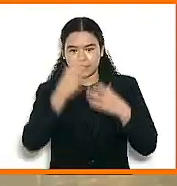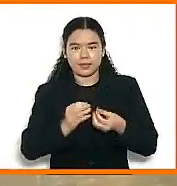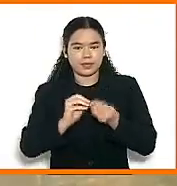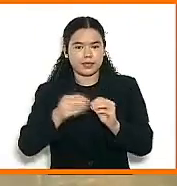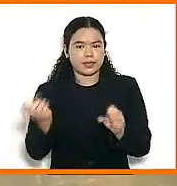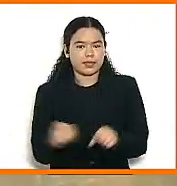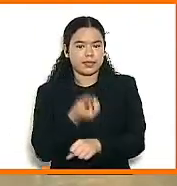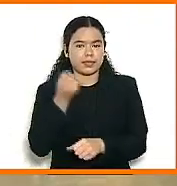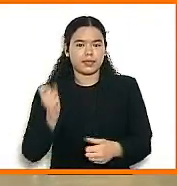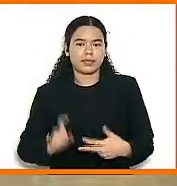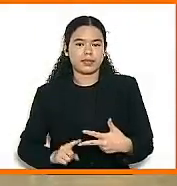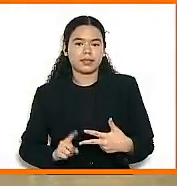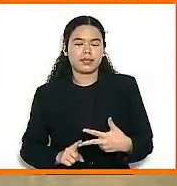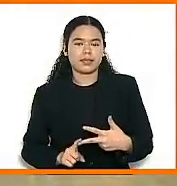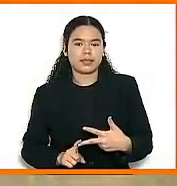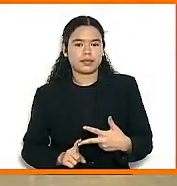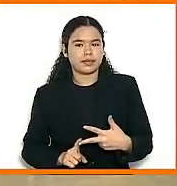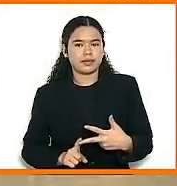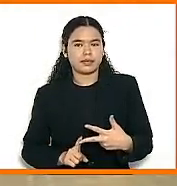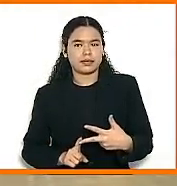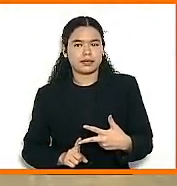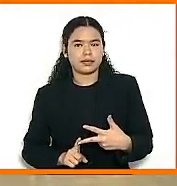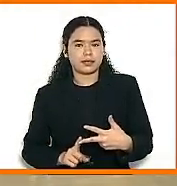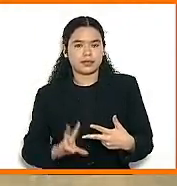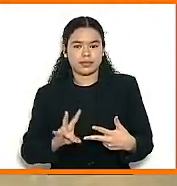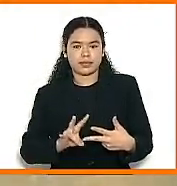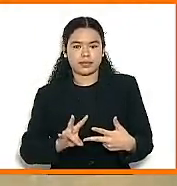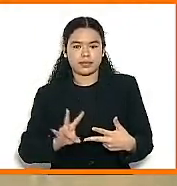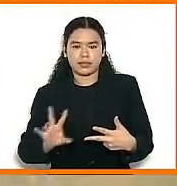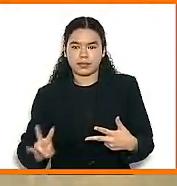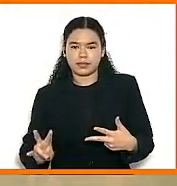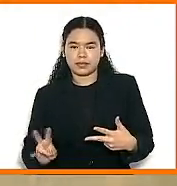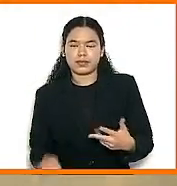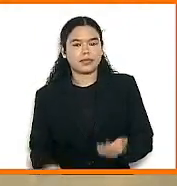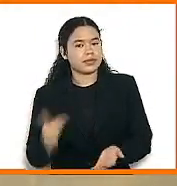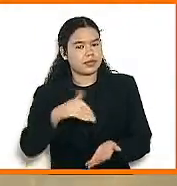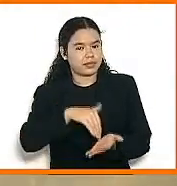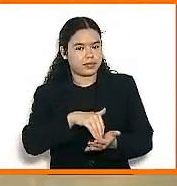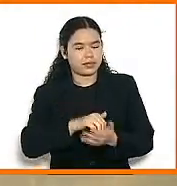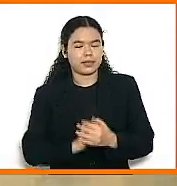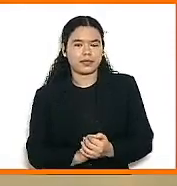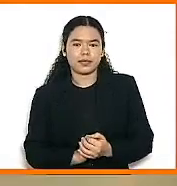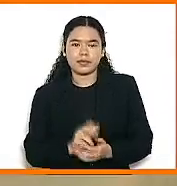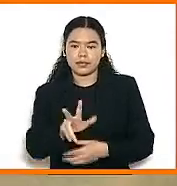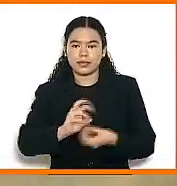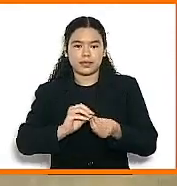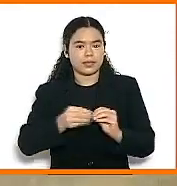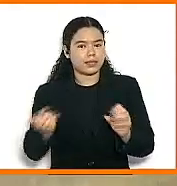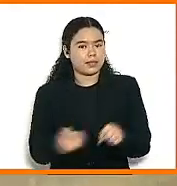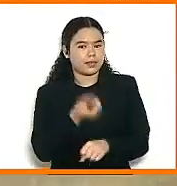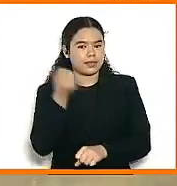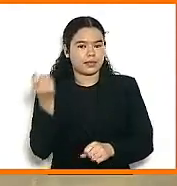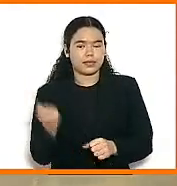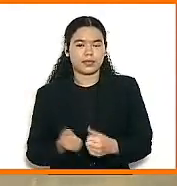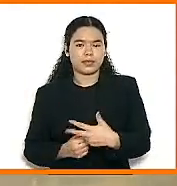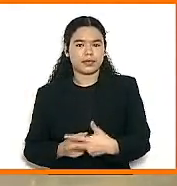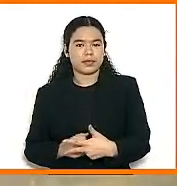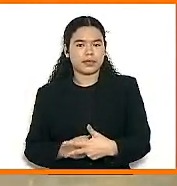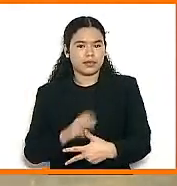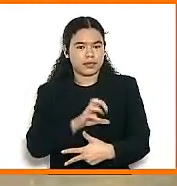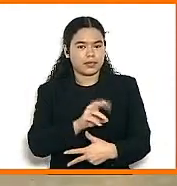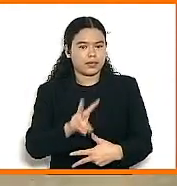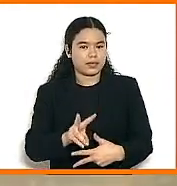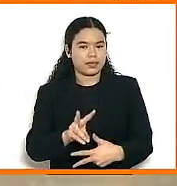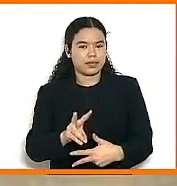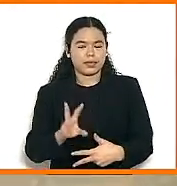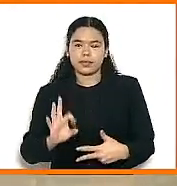decisivo número ganador. Este es el 77. Con gusto repito, los tres números favorecidos son